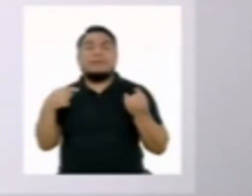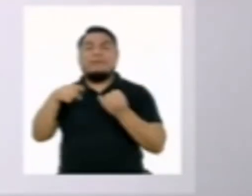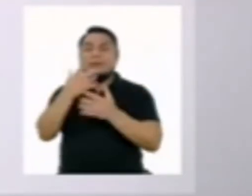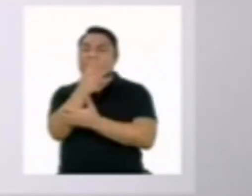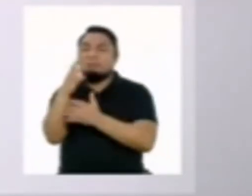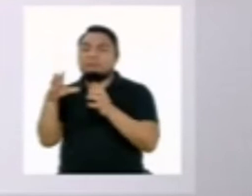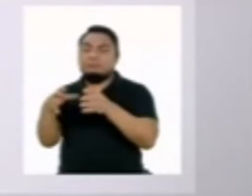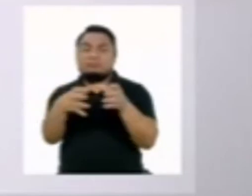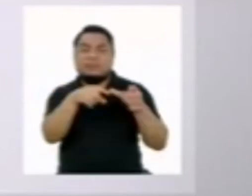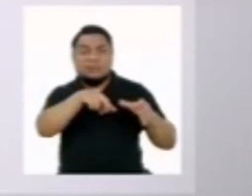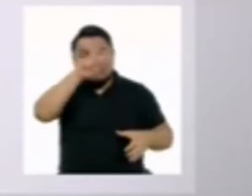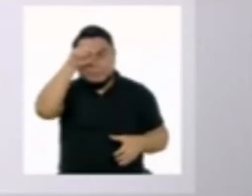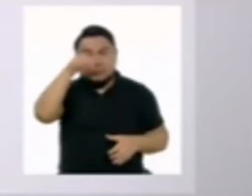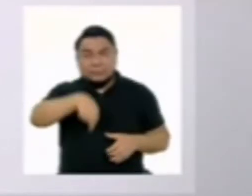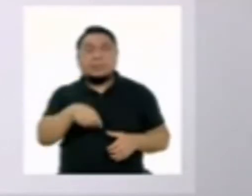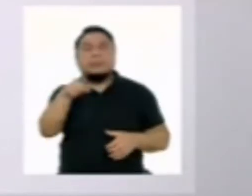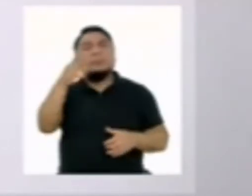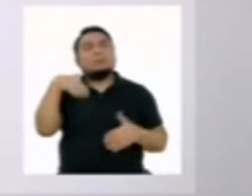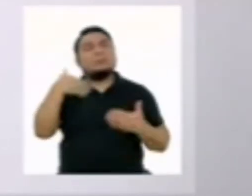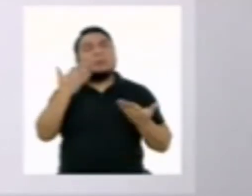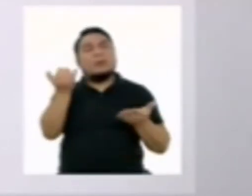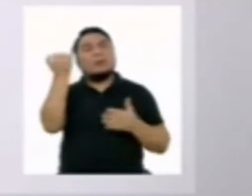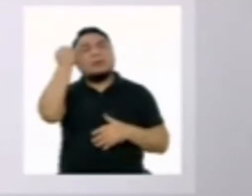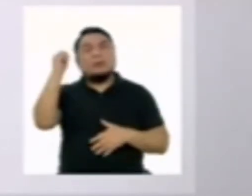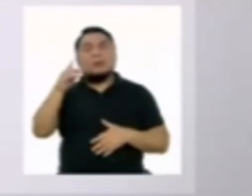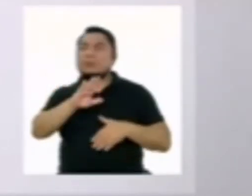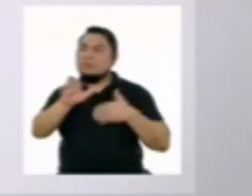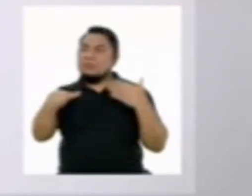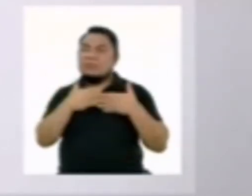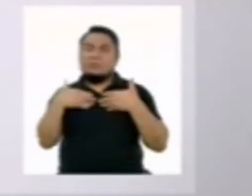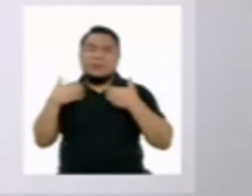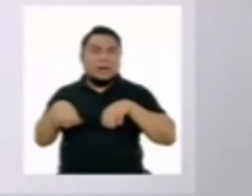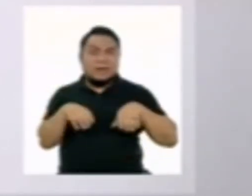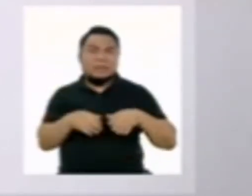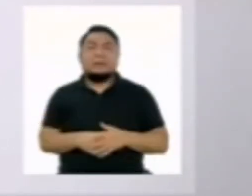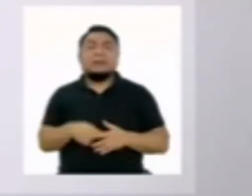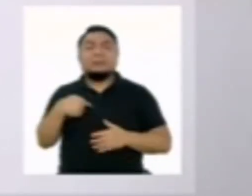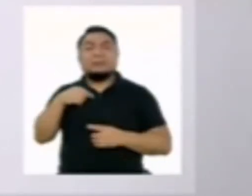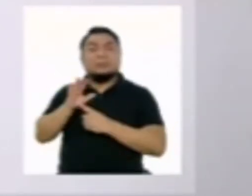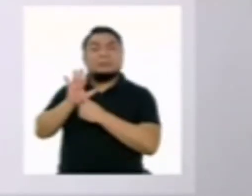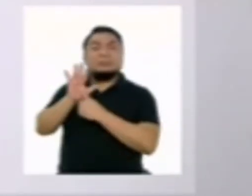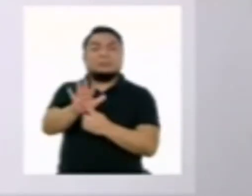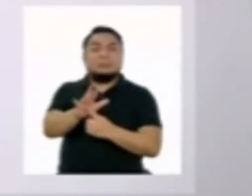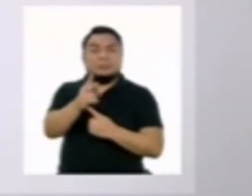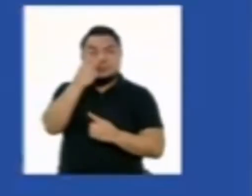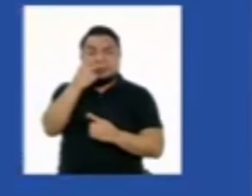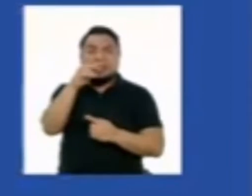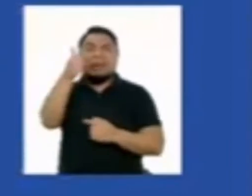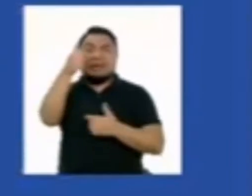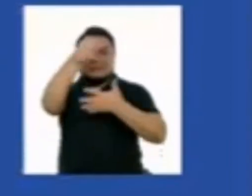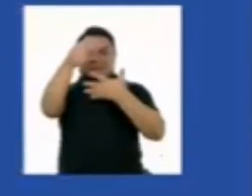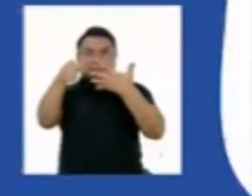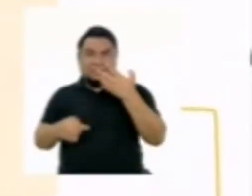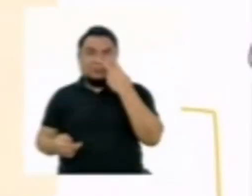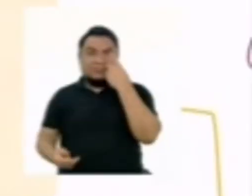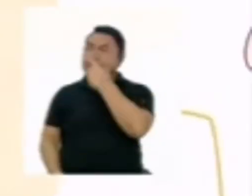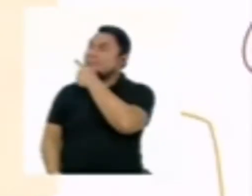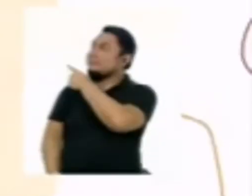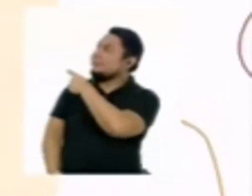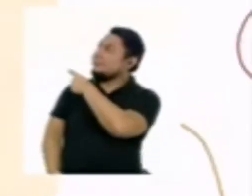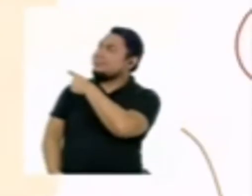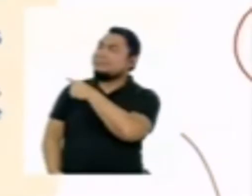biodiversidad peruana te pueden dar algunas ideas de todo lo que se podría realizar. Te presento el top 10.